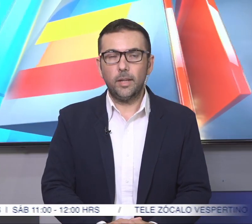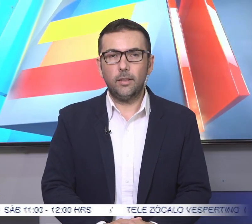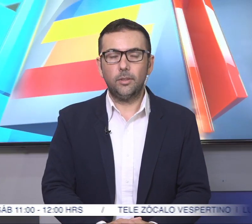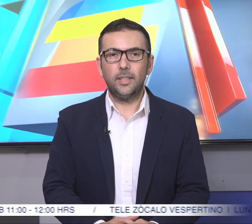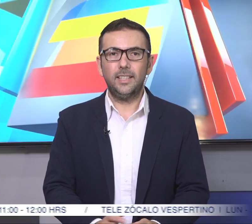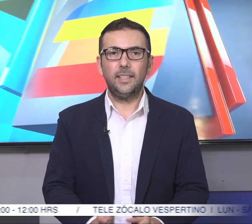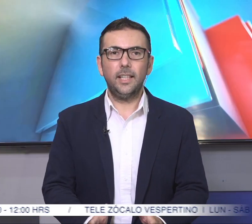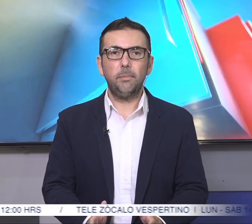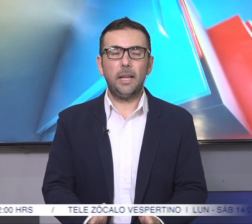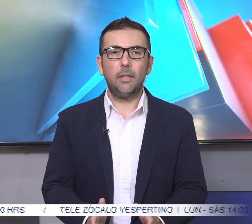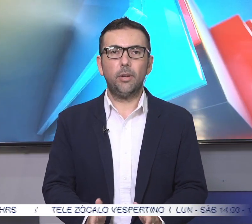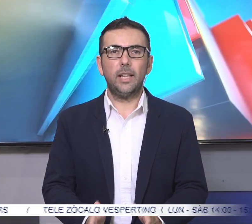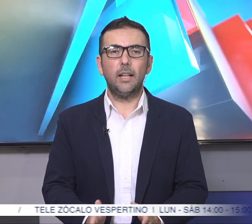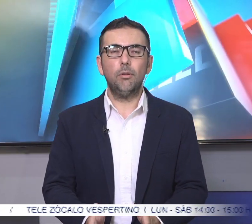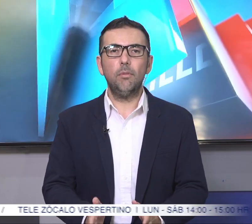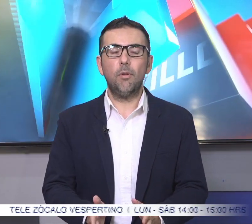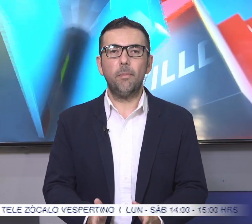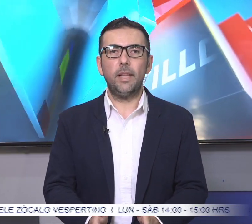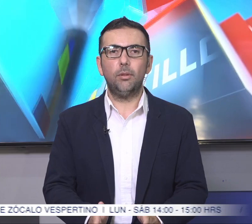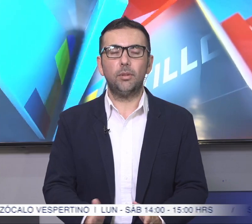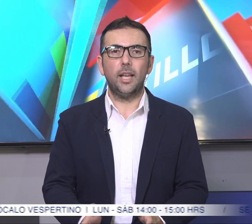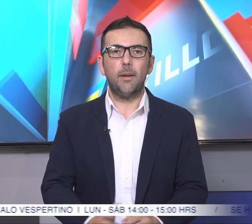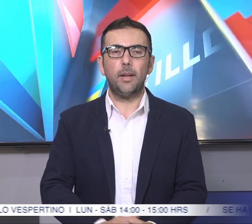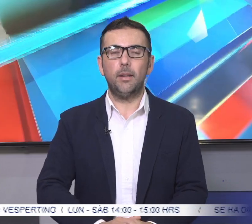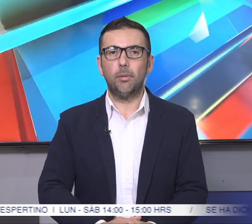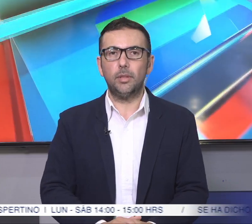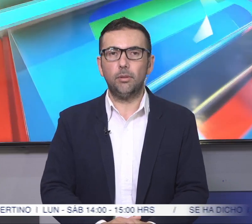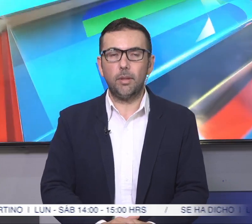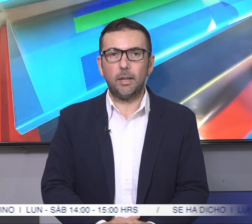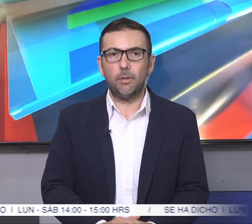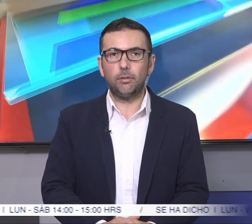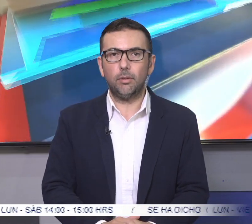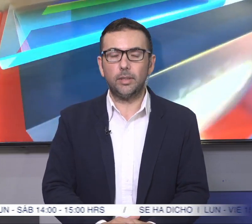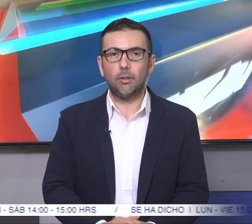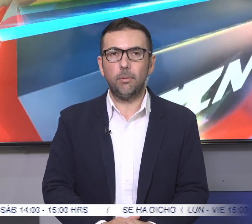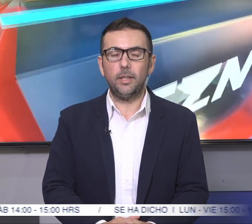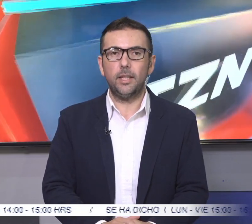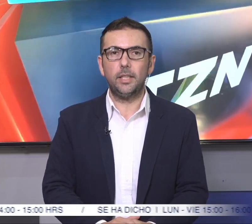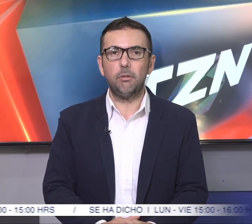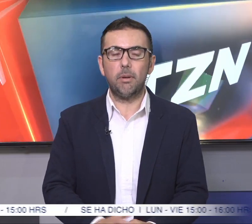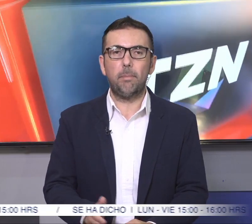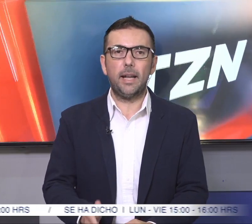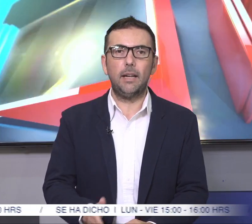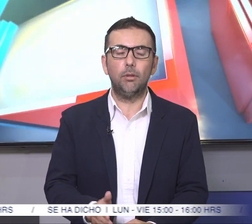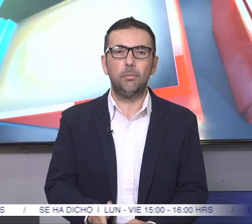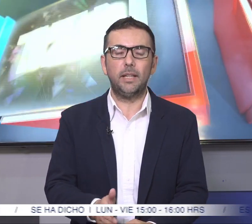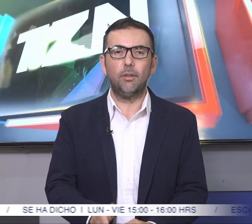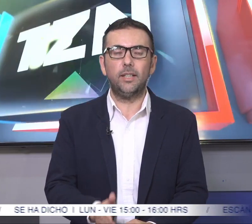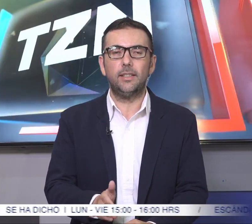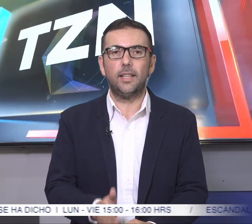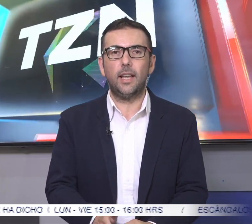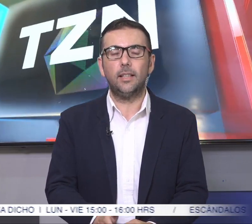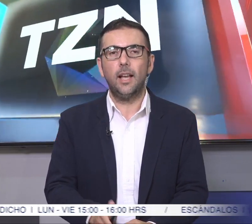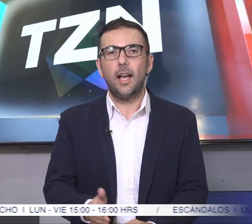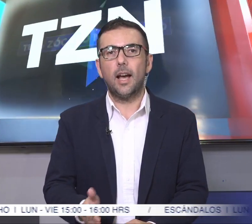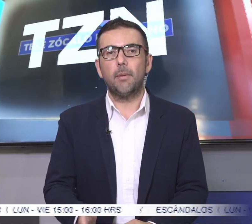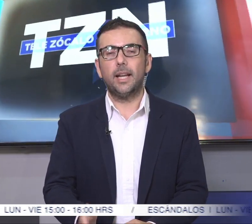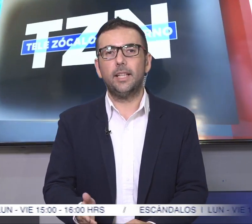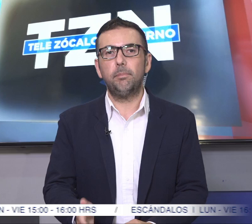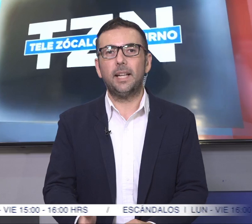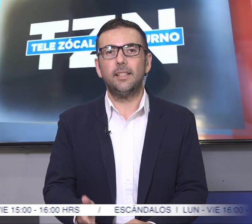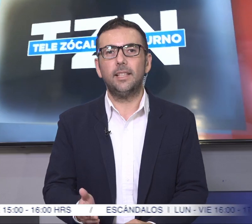Muy buenas noches. Si está esperando que en algún momento se abra el proceso de vacunación contra COVID-19 para los menores de edad,